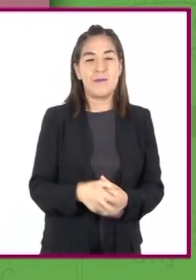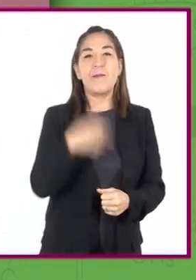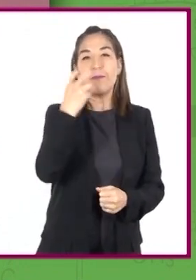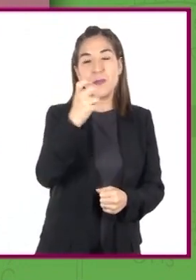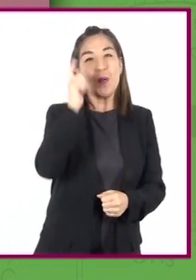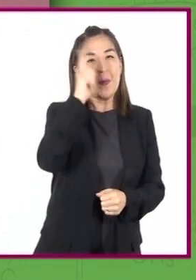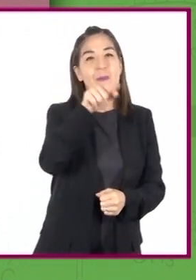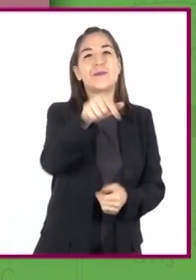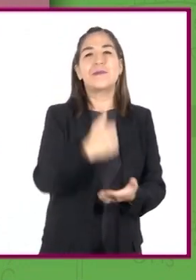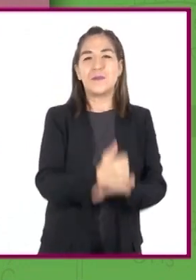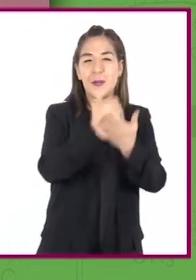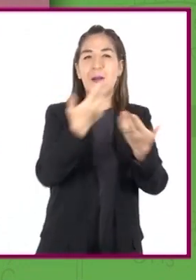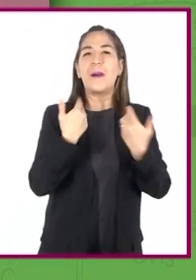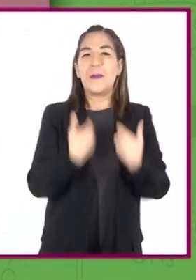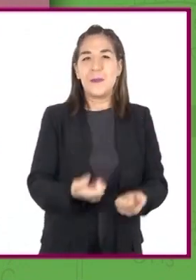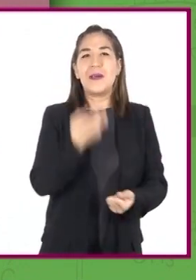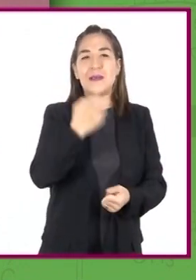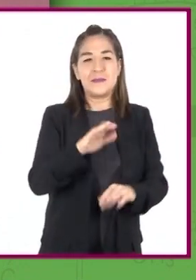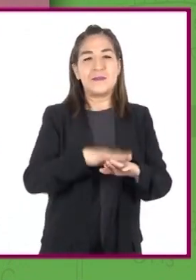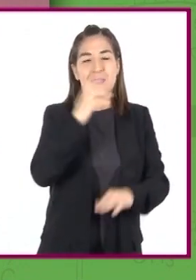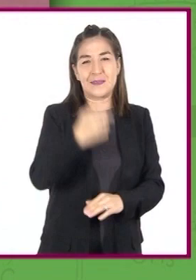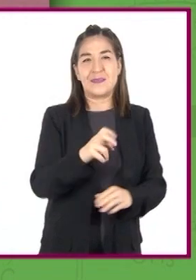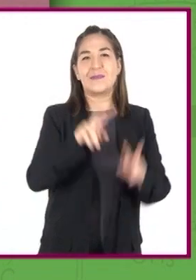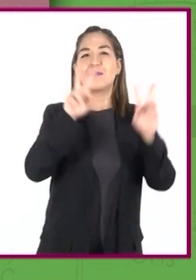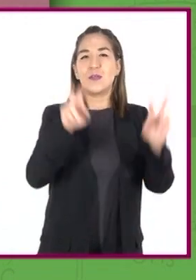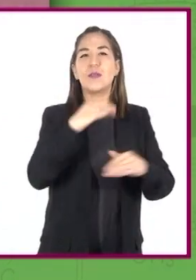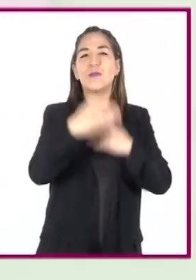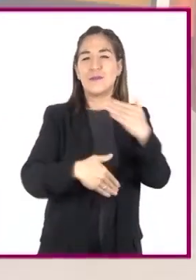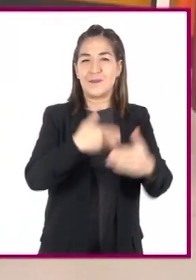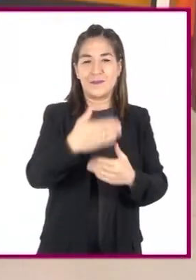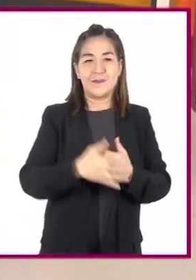Espero que les ayude a comprender aún mejor este proceso.